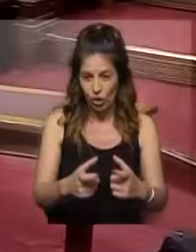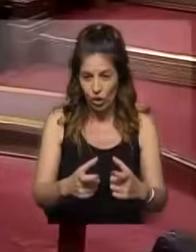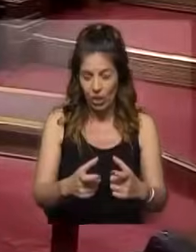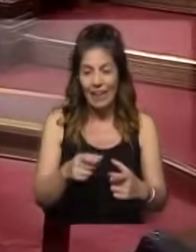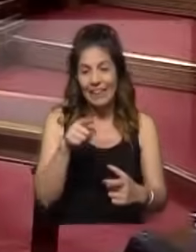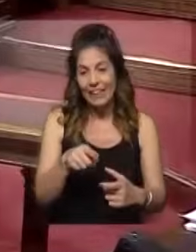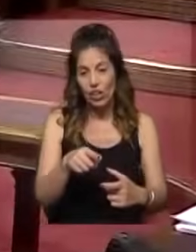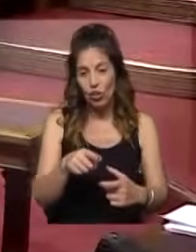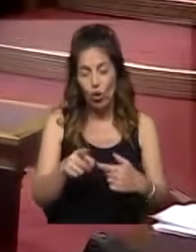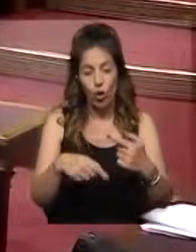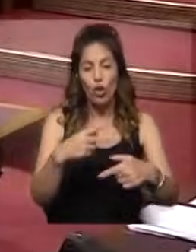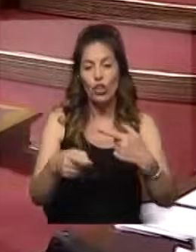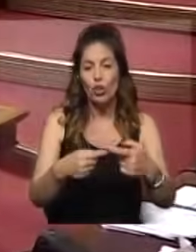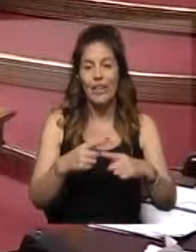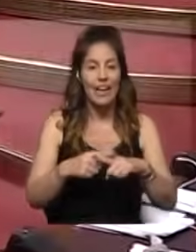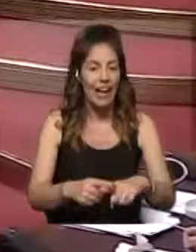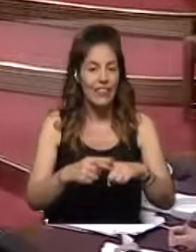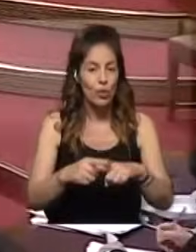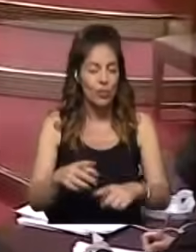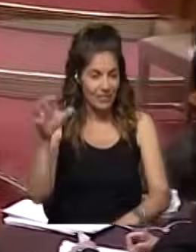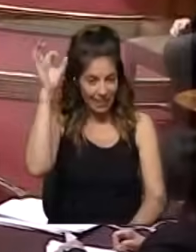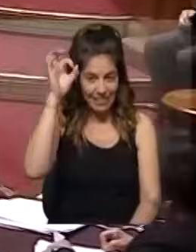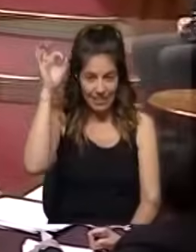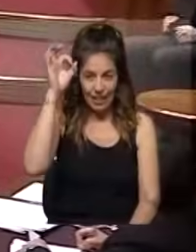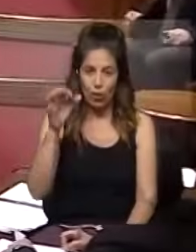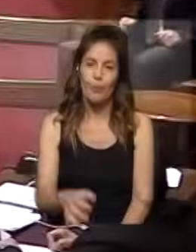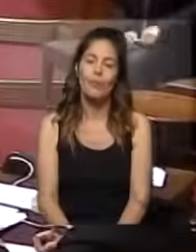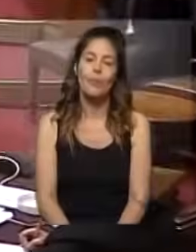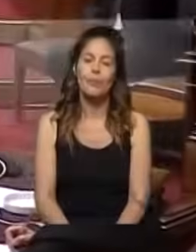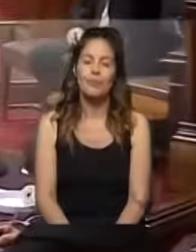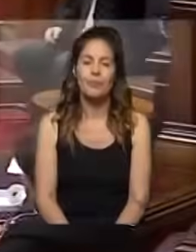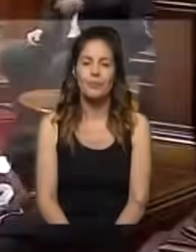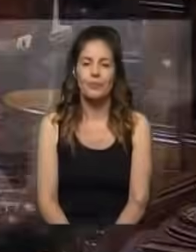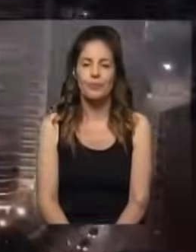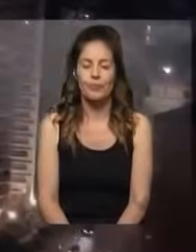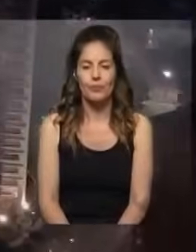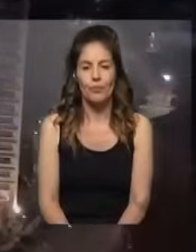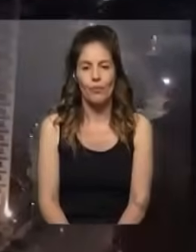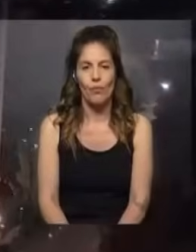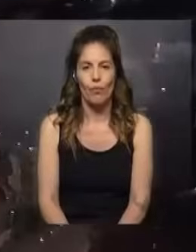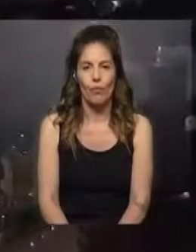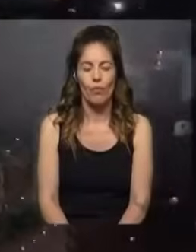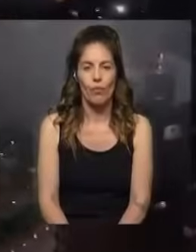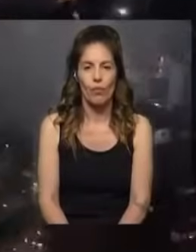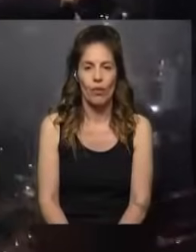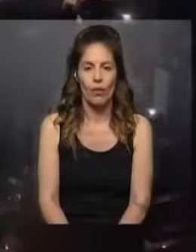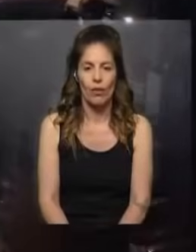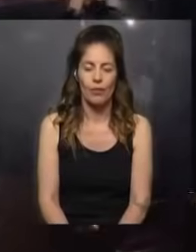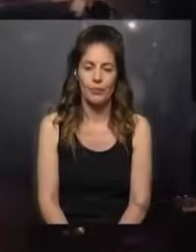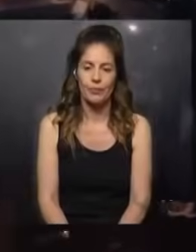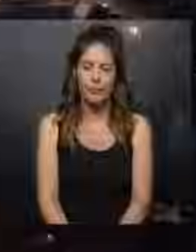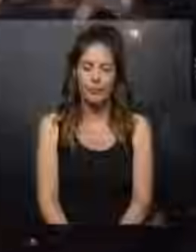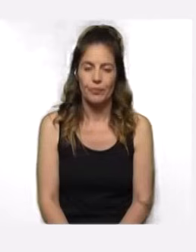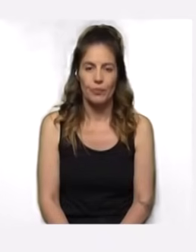pasaría a discutirse en el senado presentó antel conecta